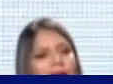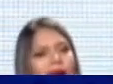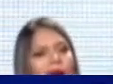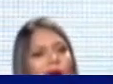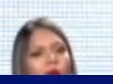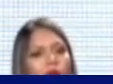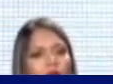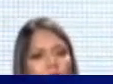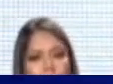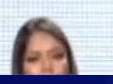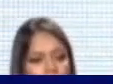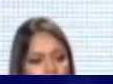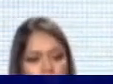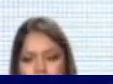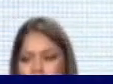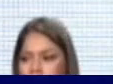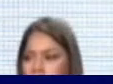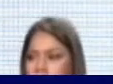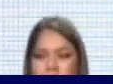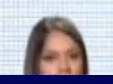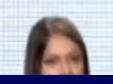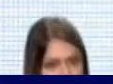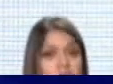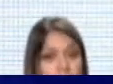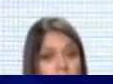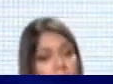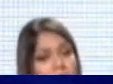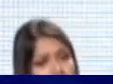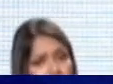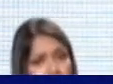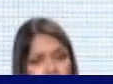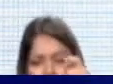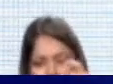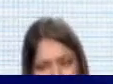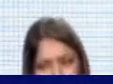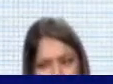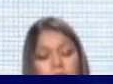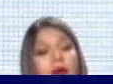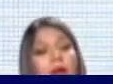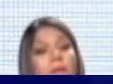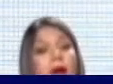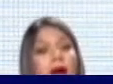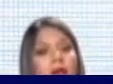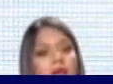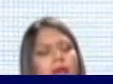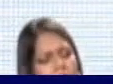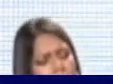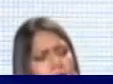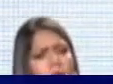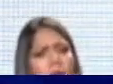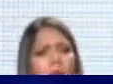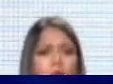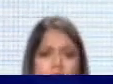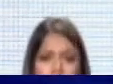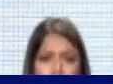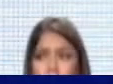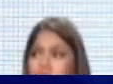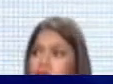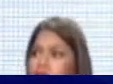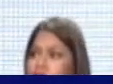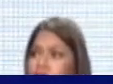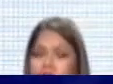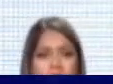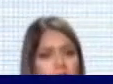diferentes puntos y vamos asegurando pues la paz y darle seguridad al productor, al transportista,